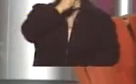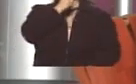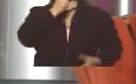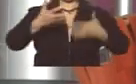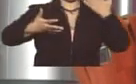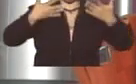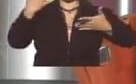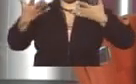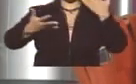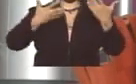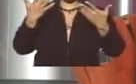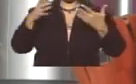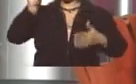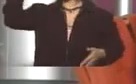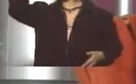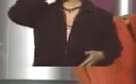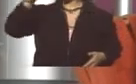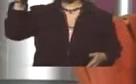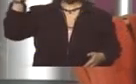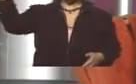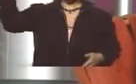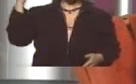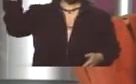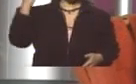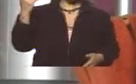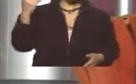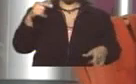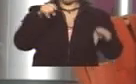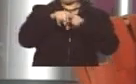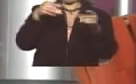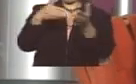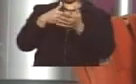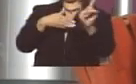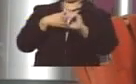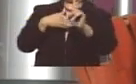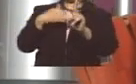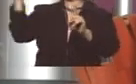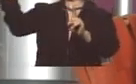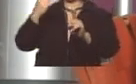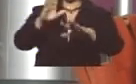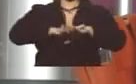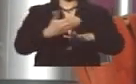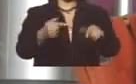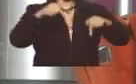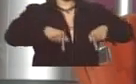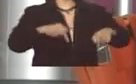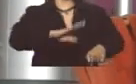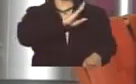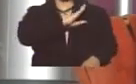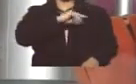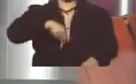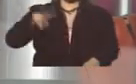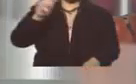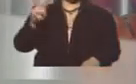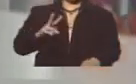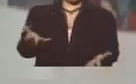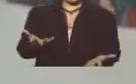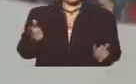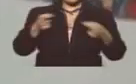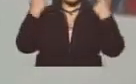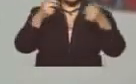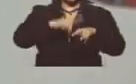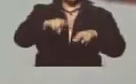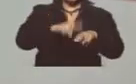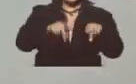un cantante extranjero de otros géneros que no critico, ¿por qué no inculcarle a los